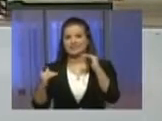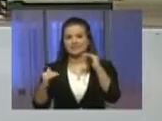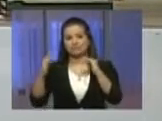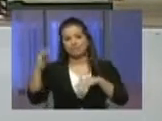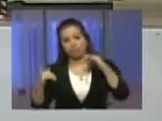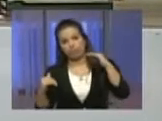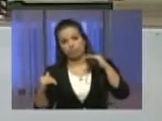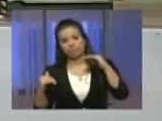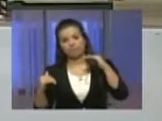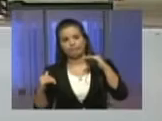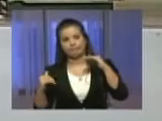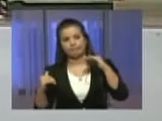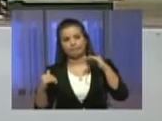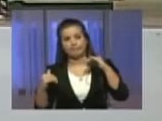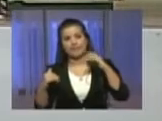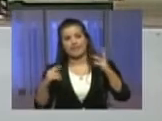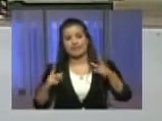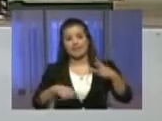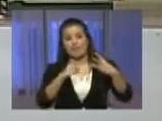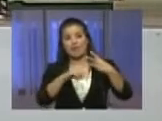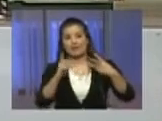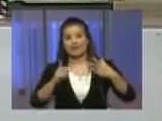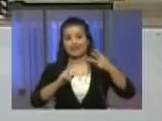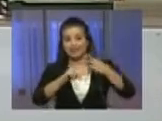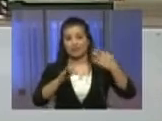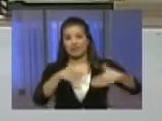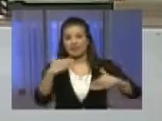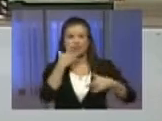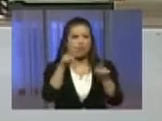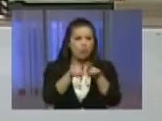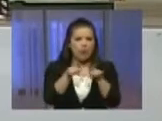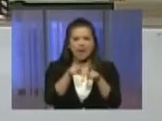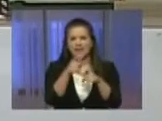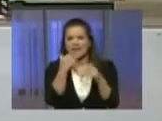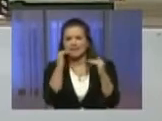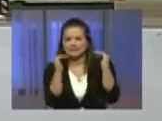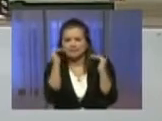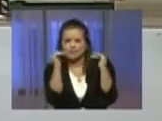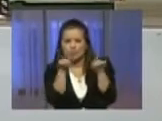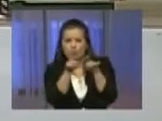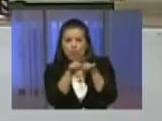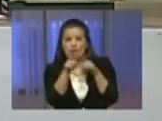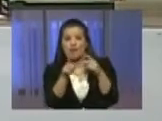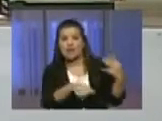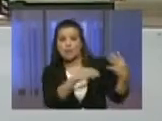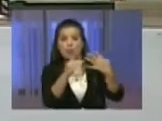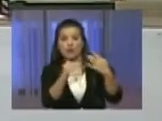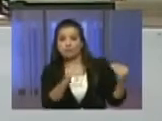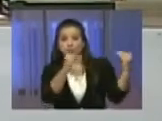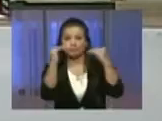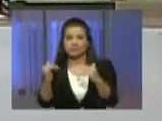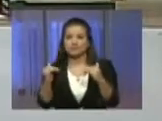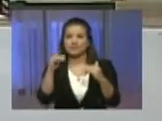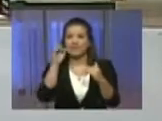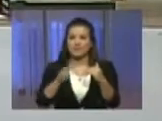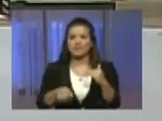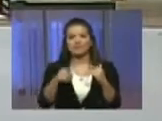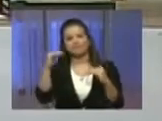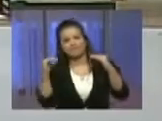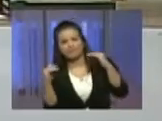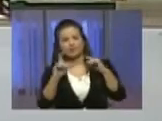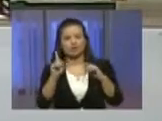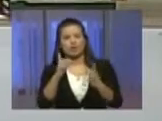desnivel el tercer cuarto terminó casi empatado también y el cuarto cuarto Bueno también hubo no un desnivel